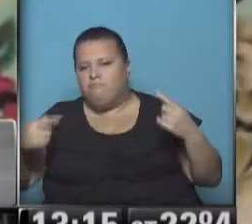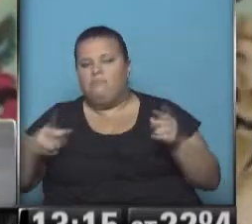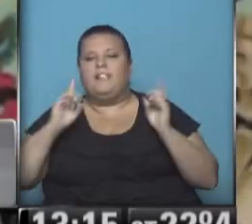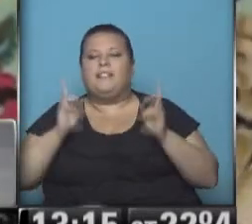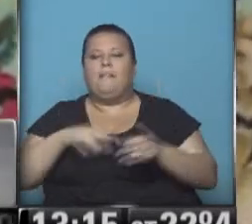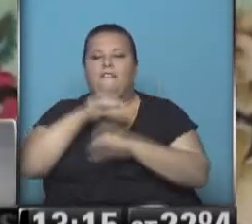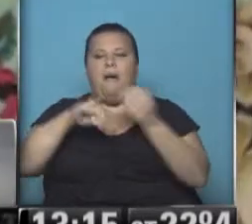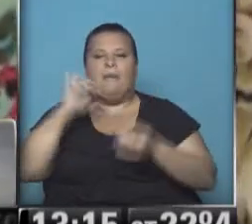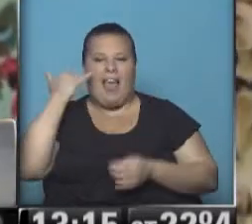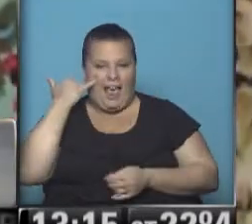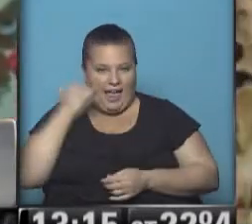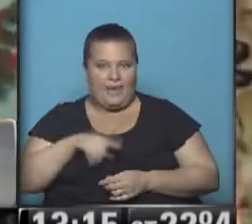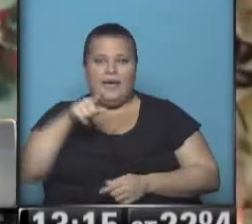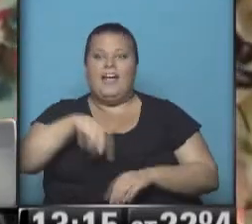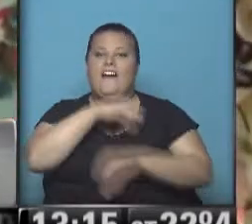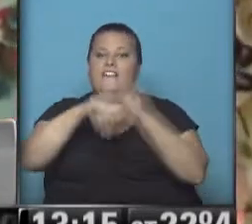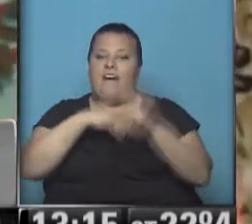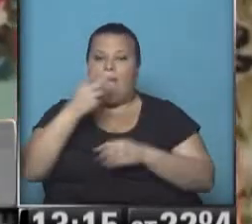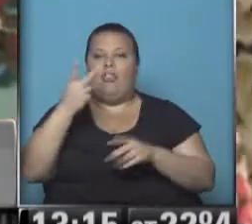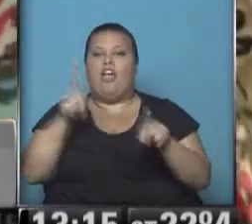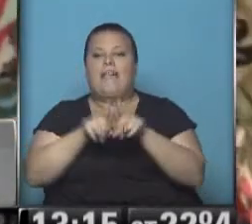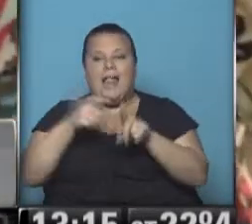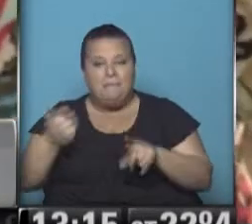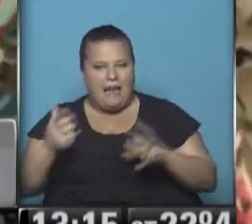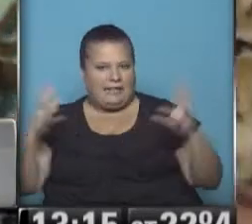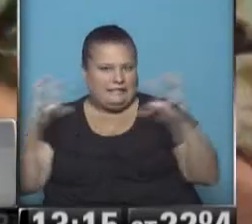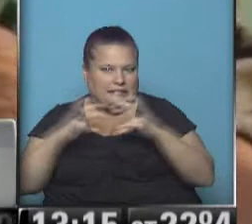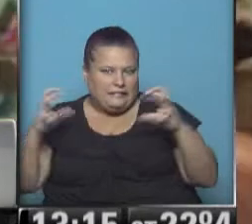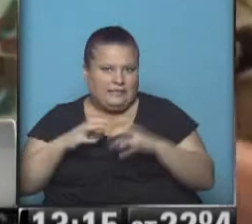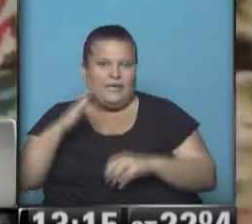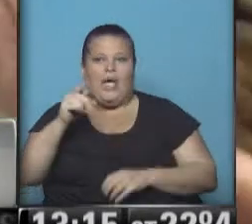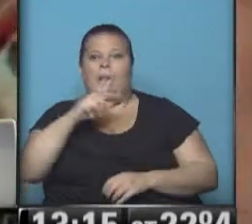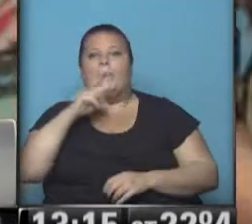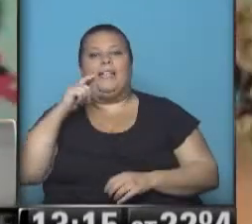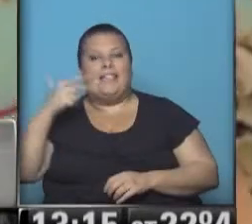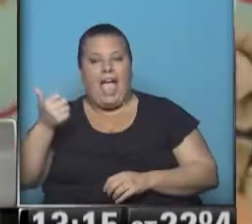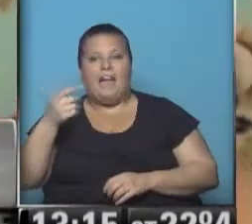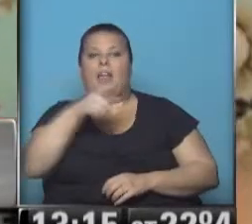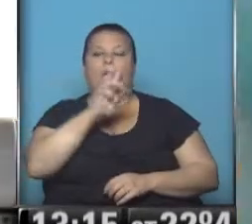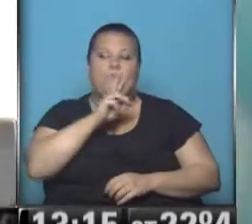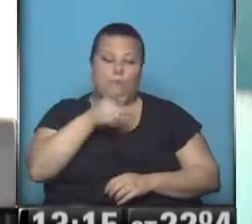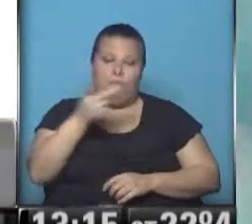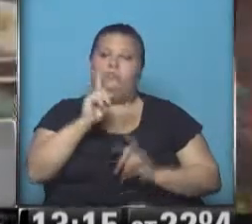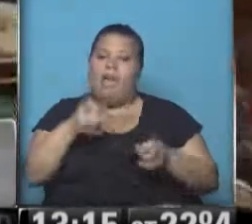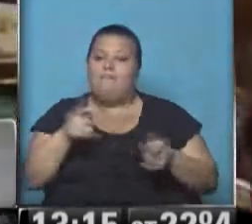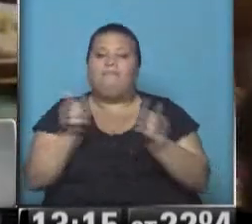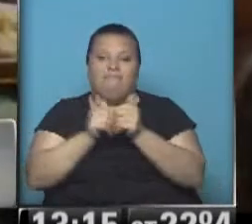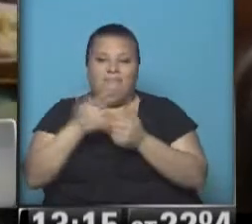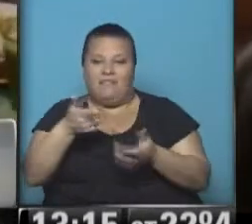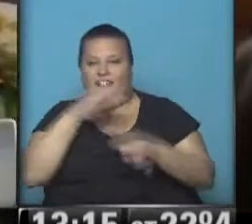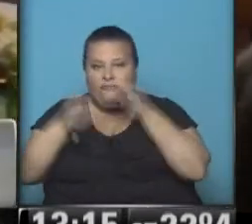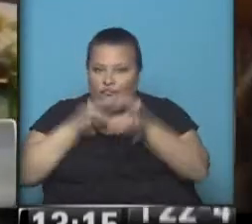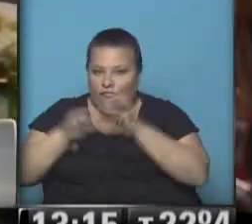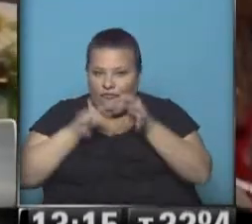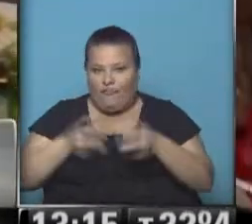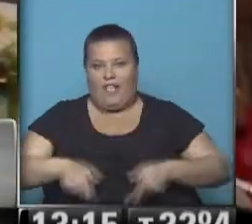Una familia gay. Acá tenemos esta familia, estas dos hermanas que se odian, claro, Betiana Blum y Lucrecia Capello, pero se eligen también porque ahí están chismorroteando en